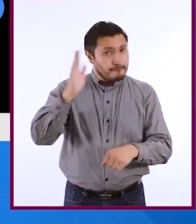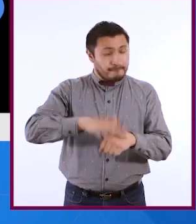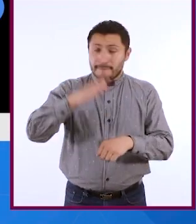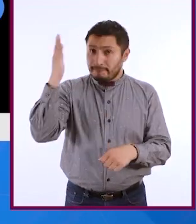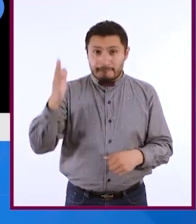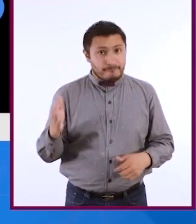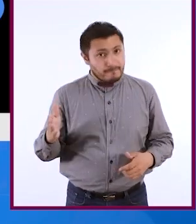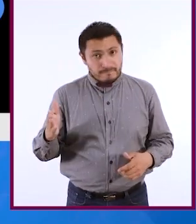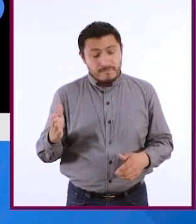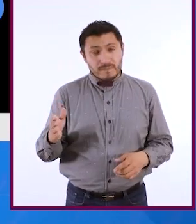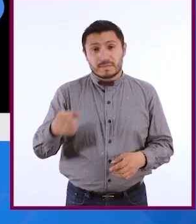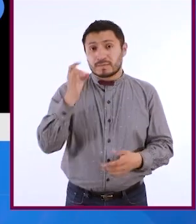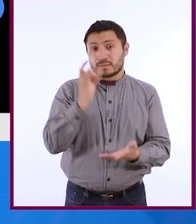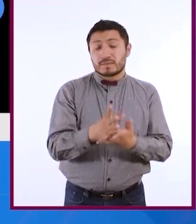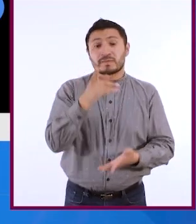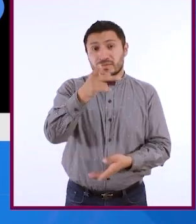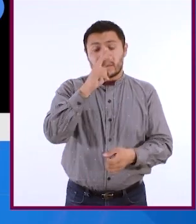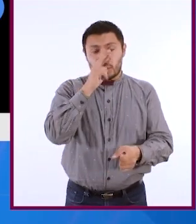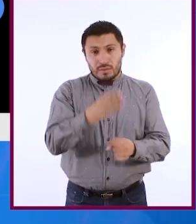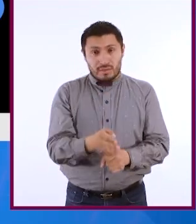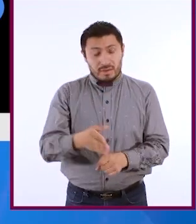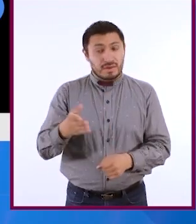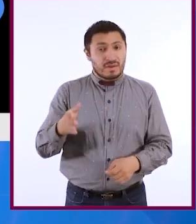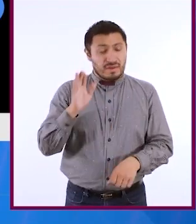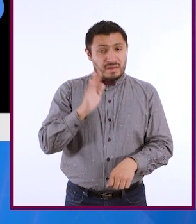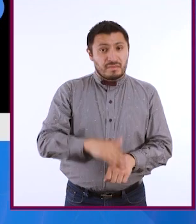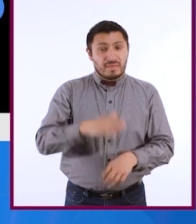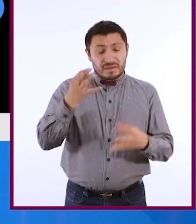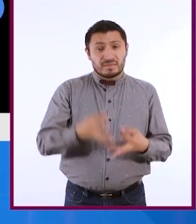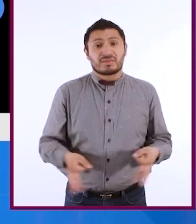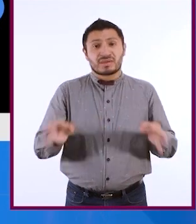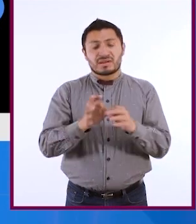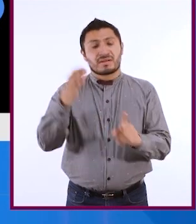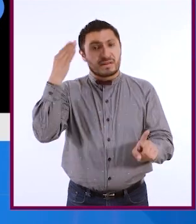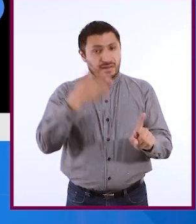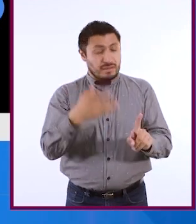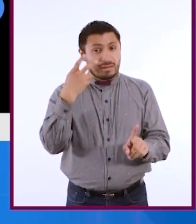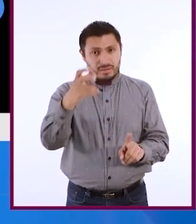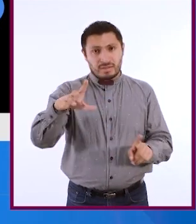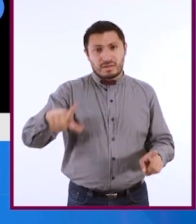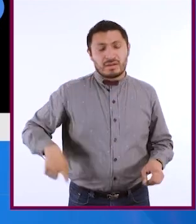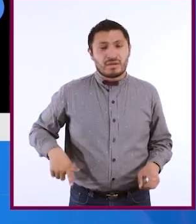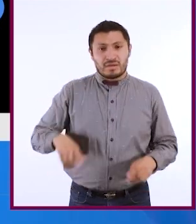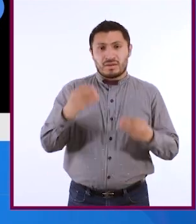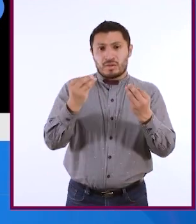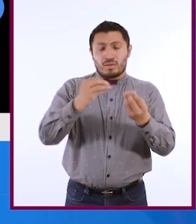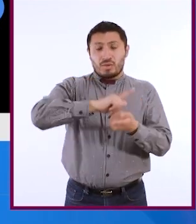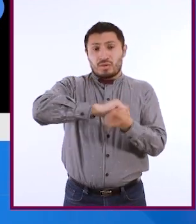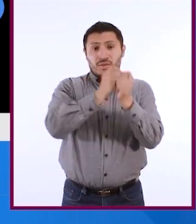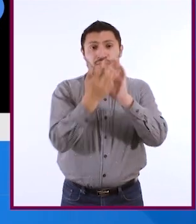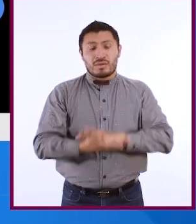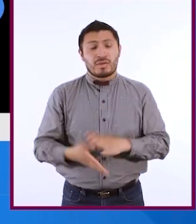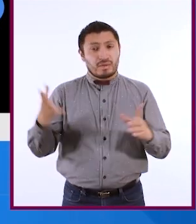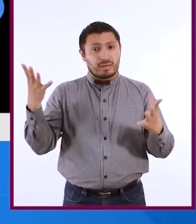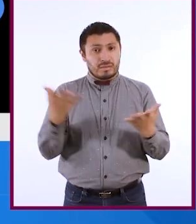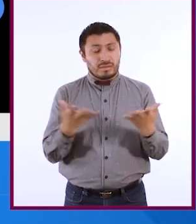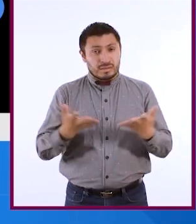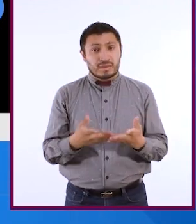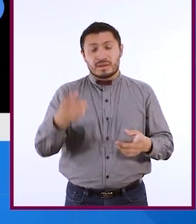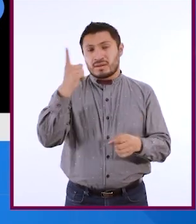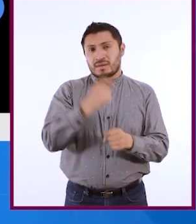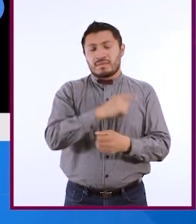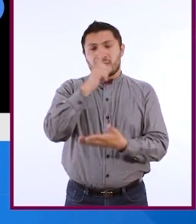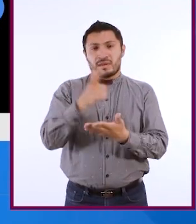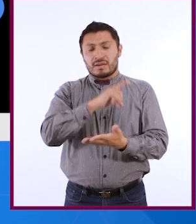esa es la tarea principal. Y en ese sentido, el Estado tiene muchísima transformación que lograr. Primero, una transformación en